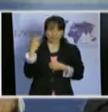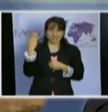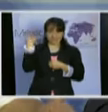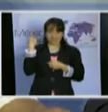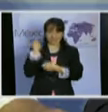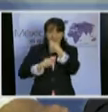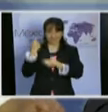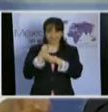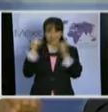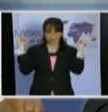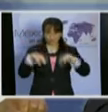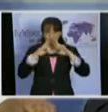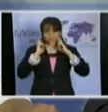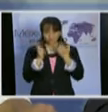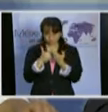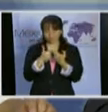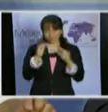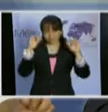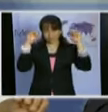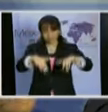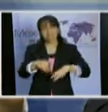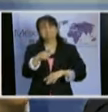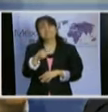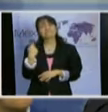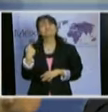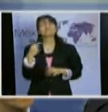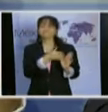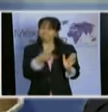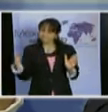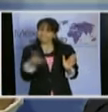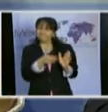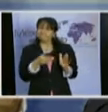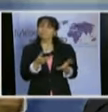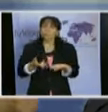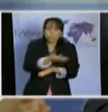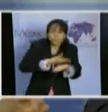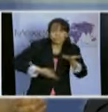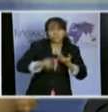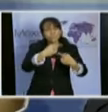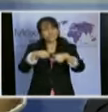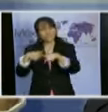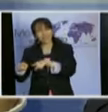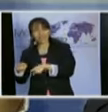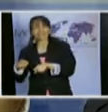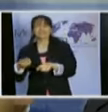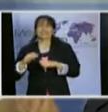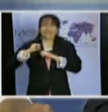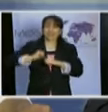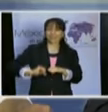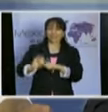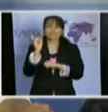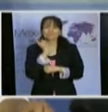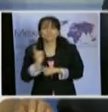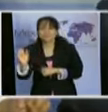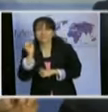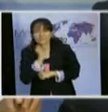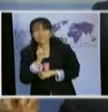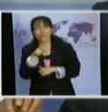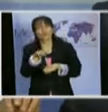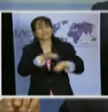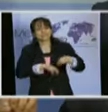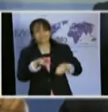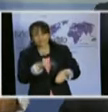pasado, tuvimos oportunidad de compartir nuestras reflexiones con parlamentarios, con los gobiernos locales y